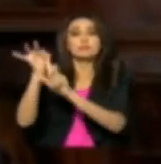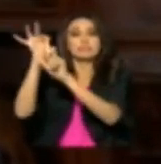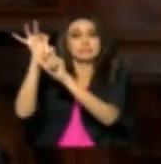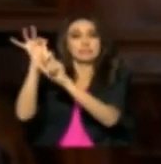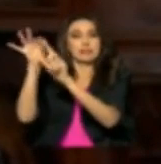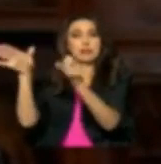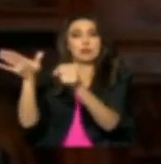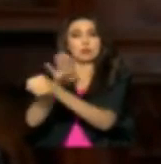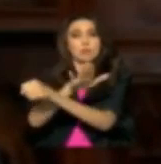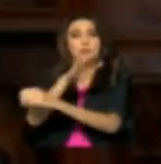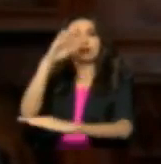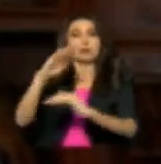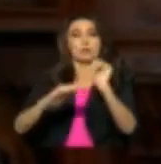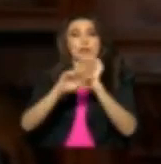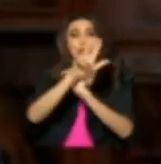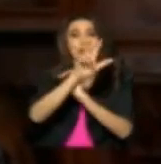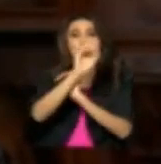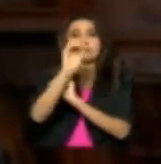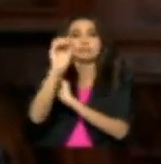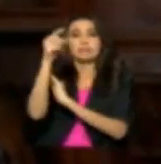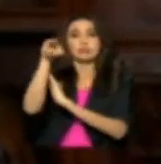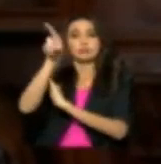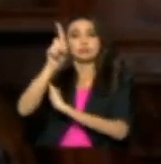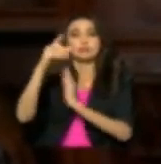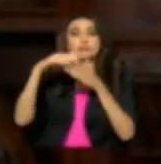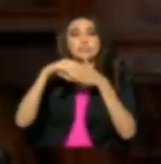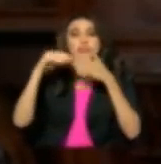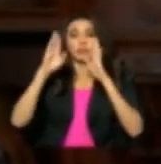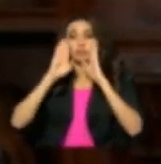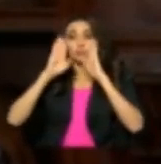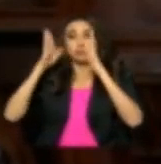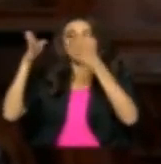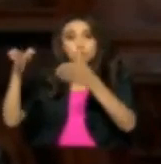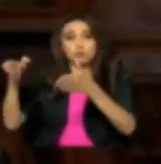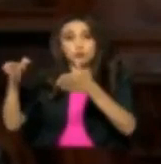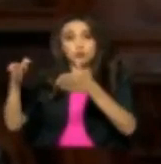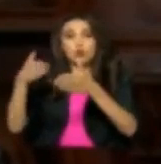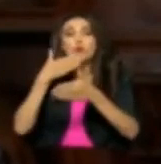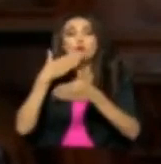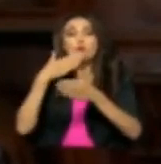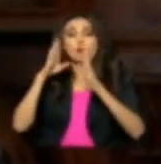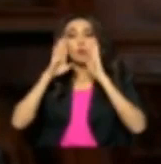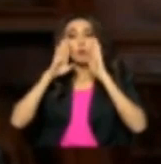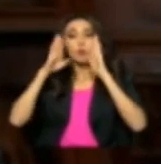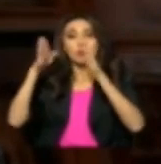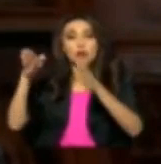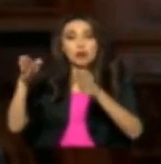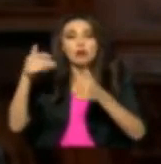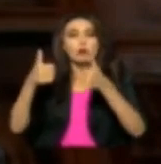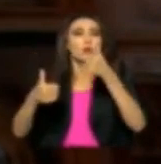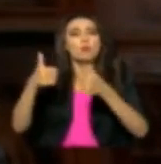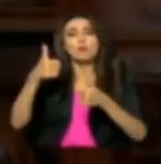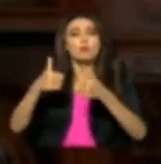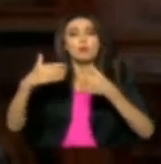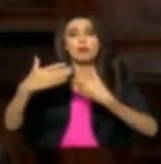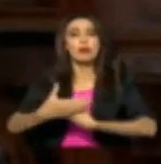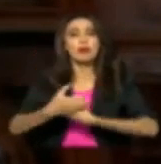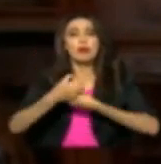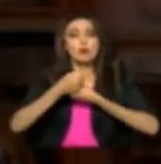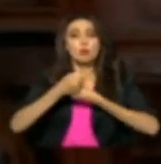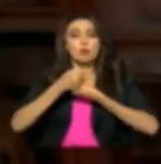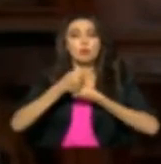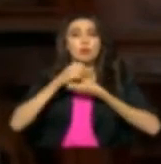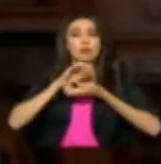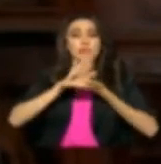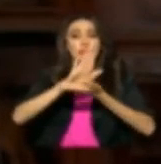que totaliza más de 300 millones que se destinarán exclusivamente, óiganme bien, exclusivamente para seguridad, educación